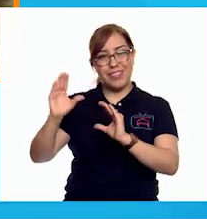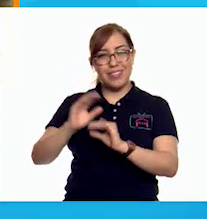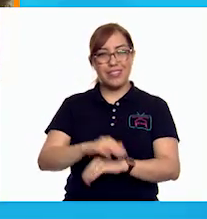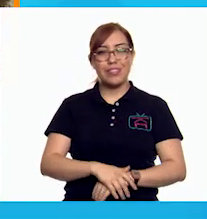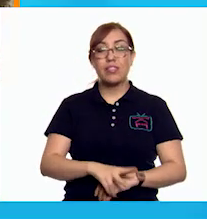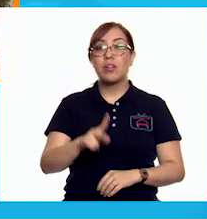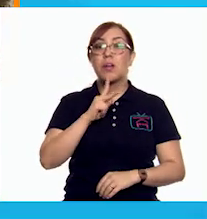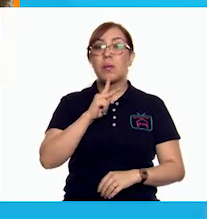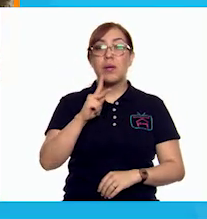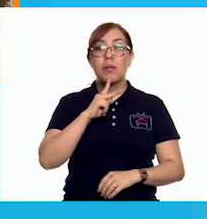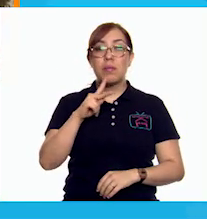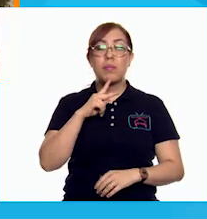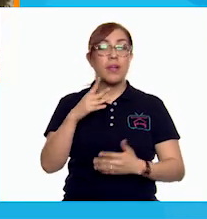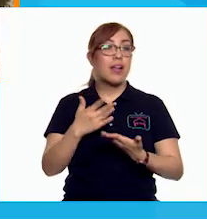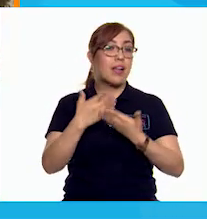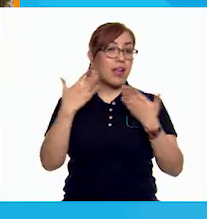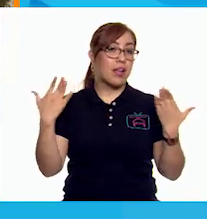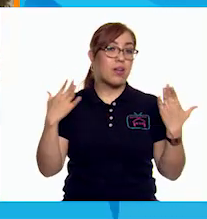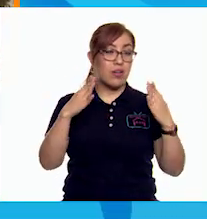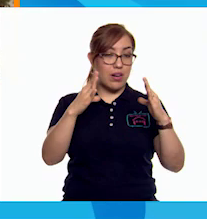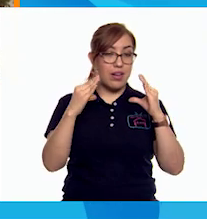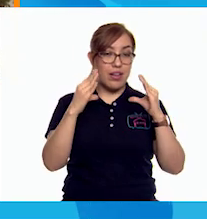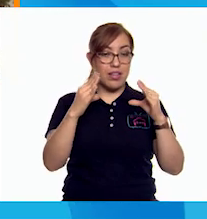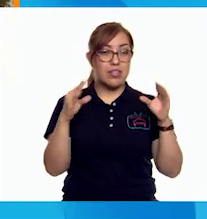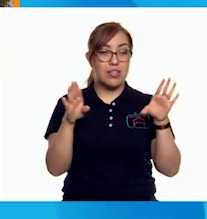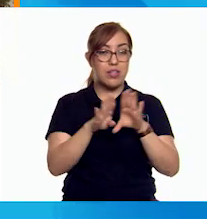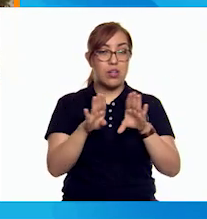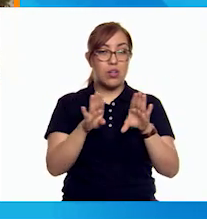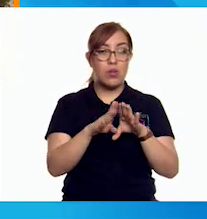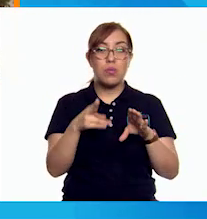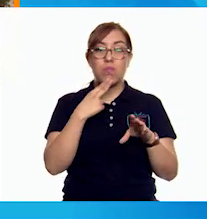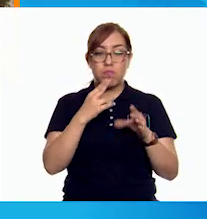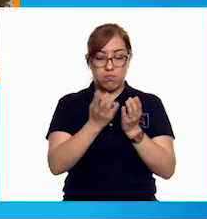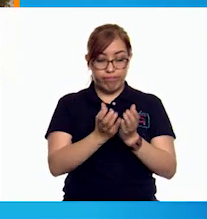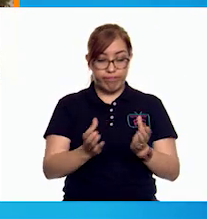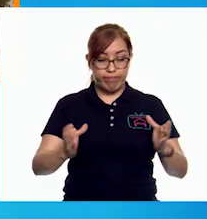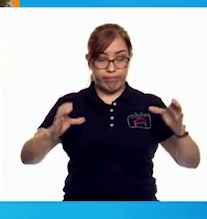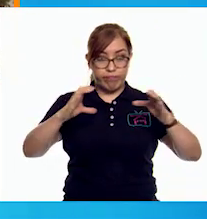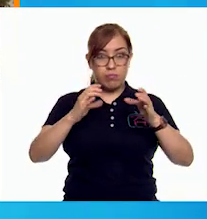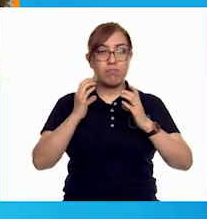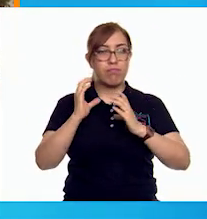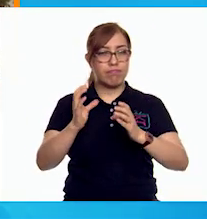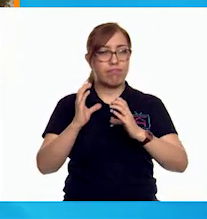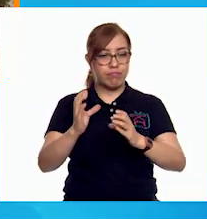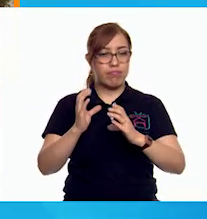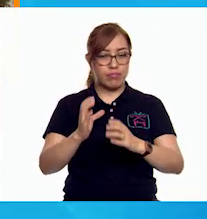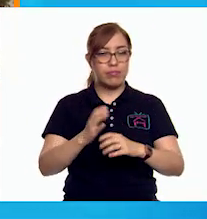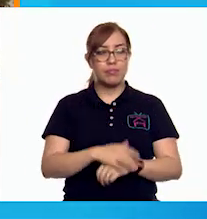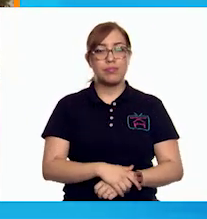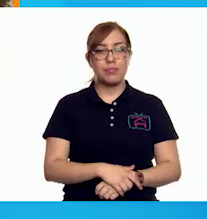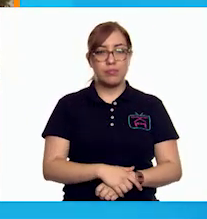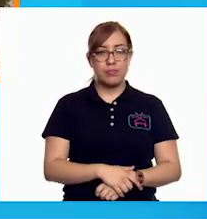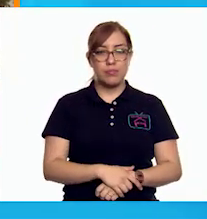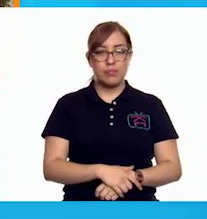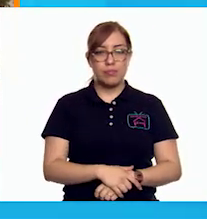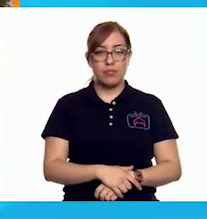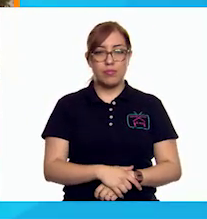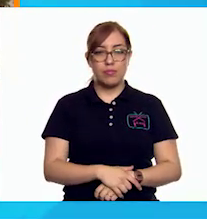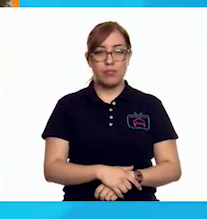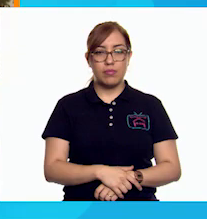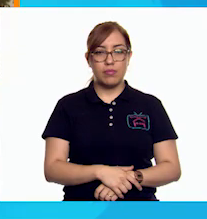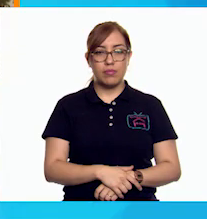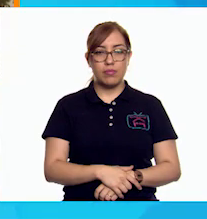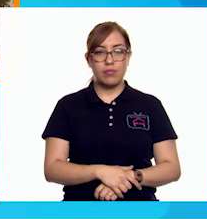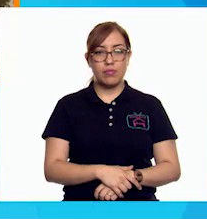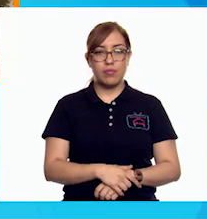Mi papá nos va a enseñar a hacer una sonaja de guaje para cantar Curi Curi. Los Kumiai acompañan sus